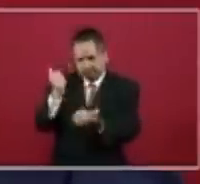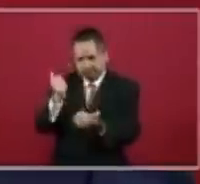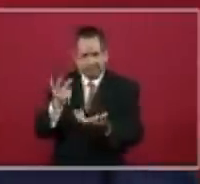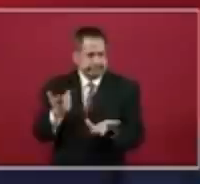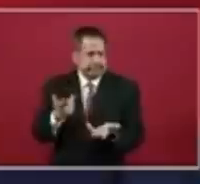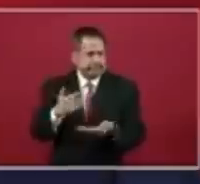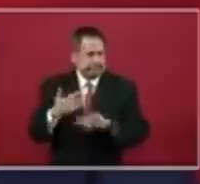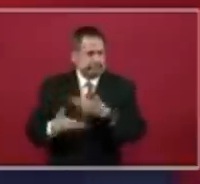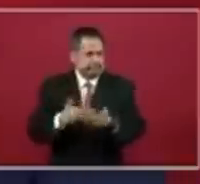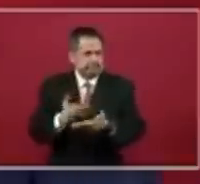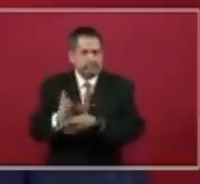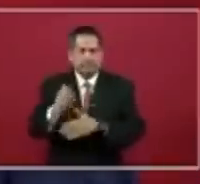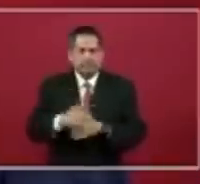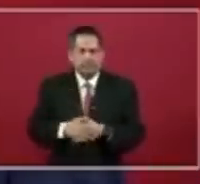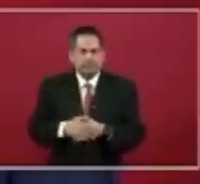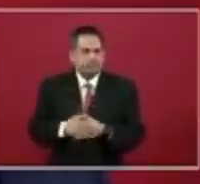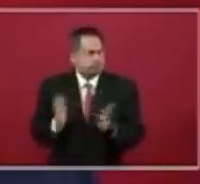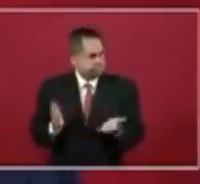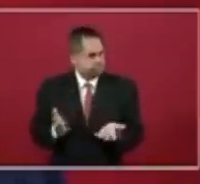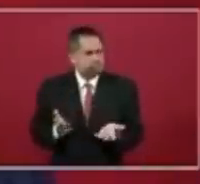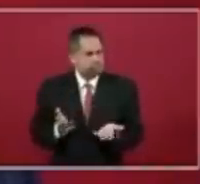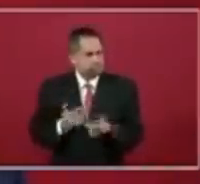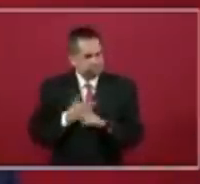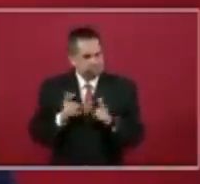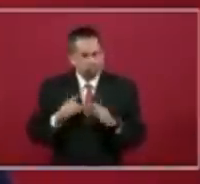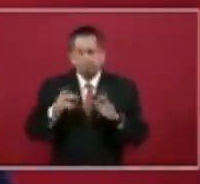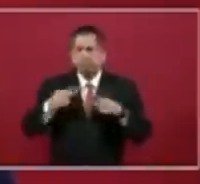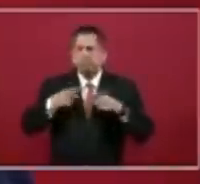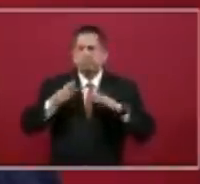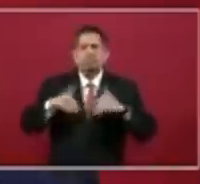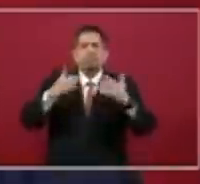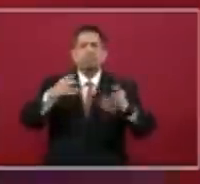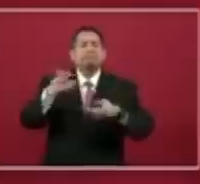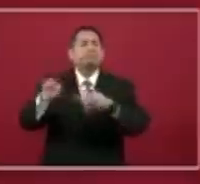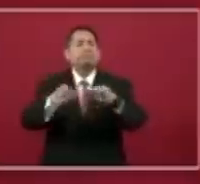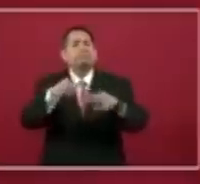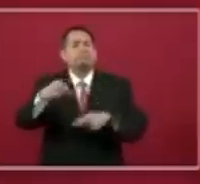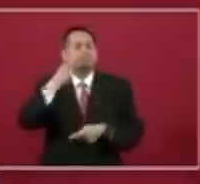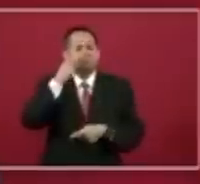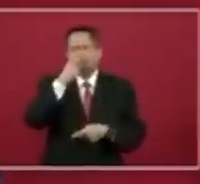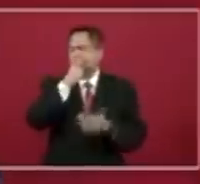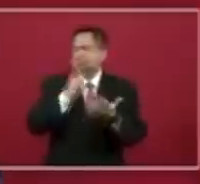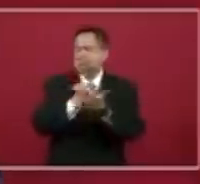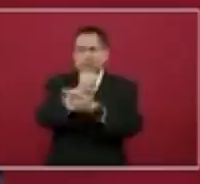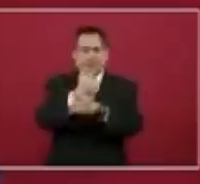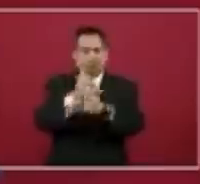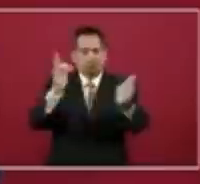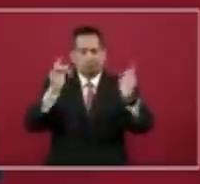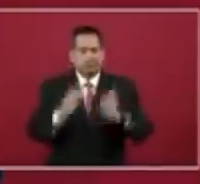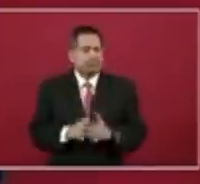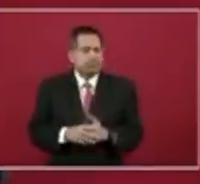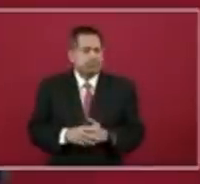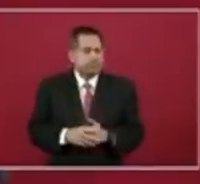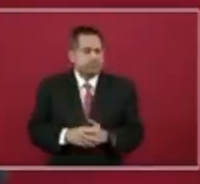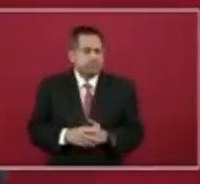Entonces, dejar que la gente decida libremente, que no